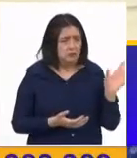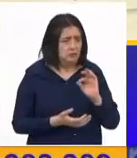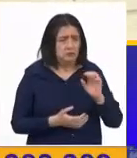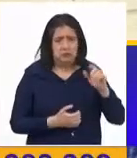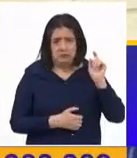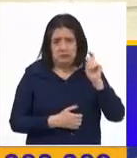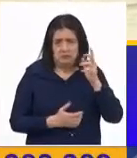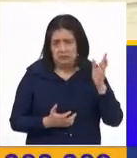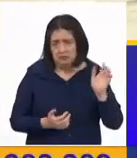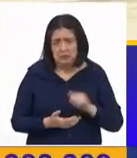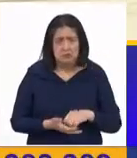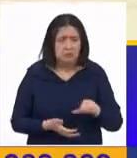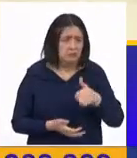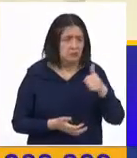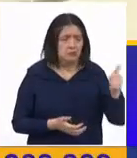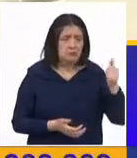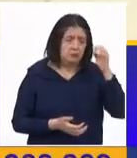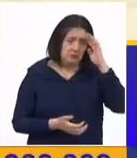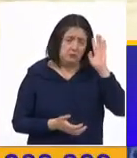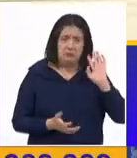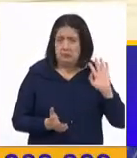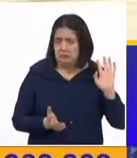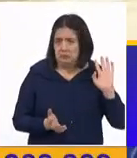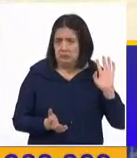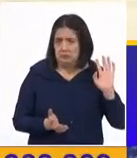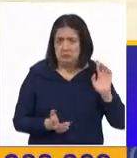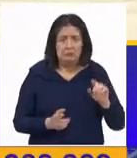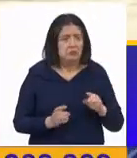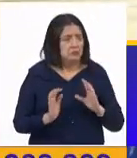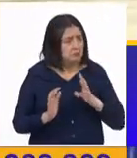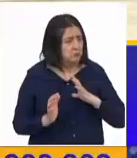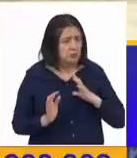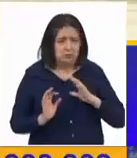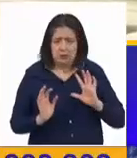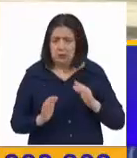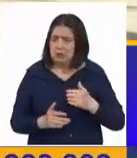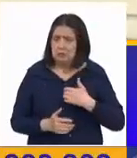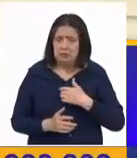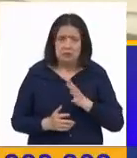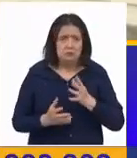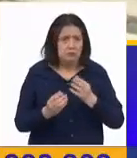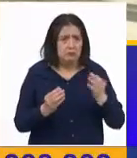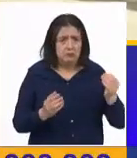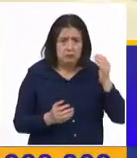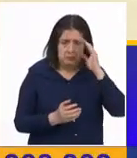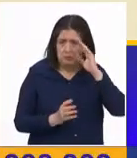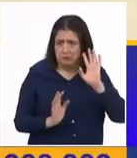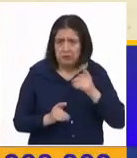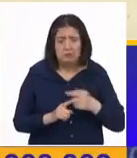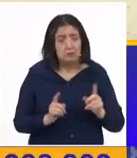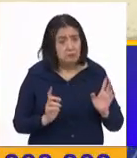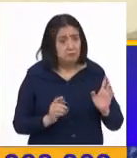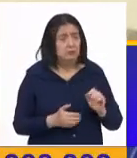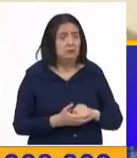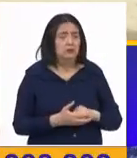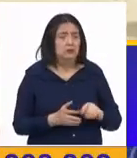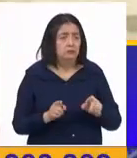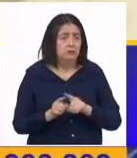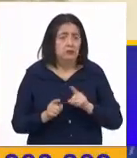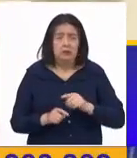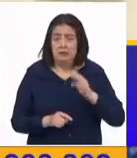hecho. Los demás policías actuaron de manera muy adecuada, además muy educada la mayoría de ellos, y además